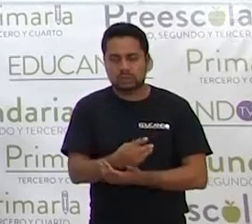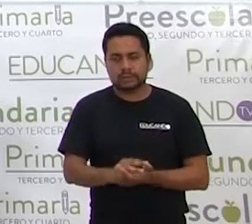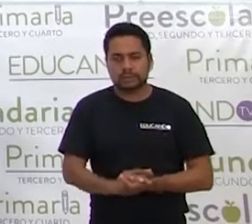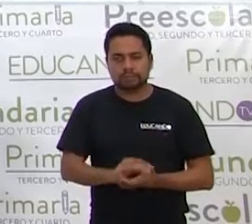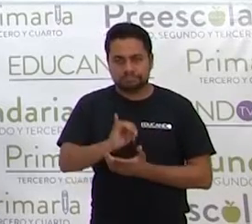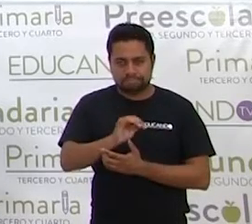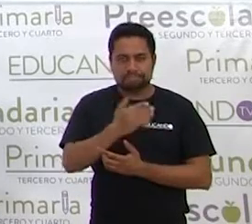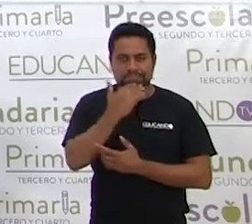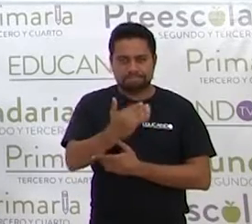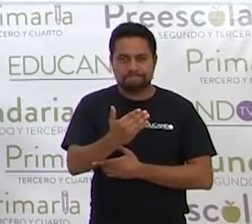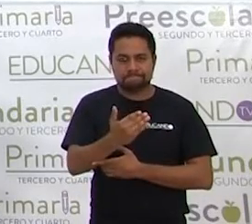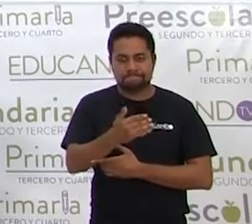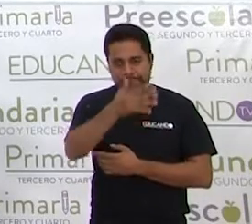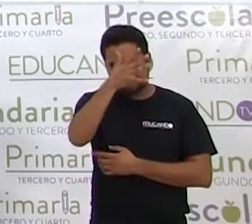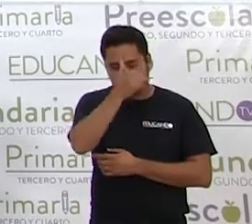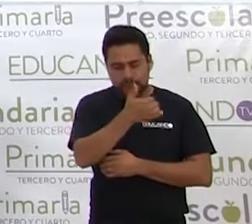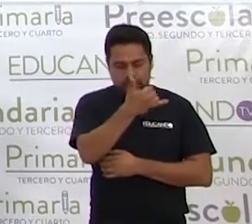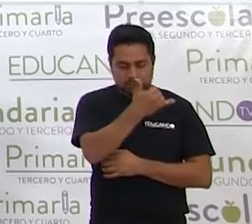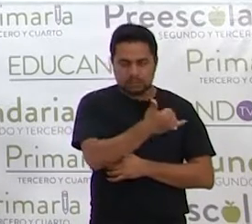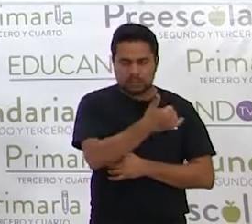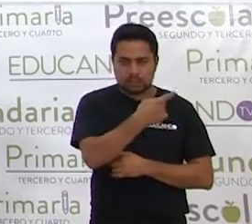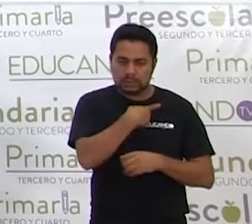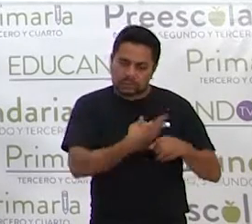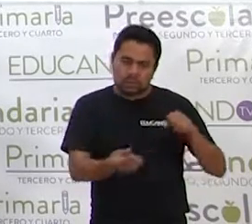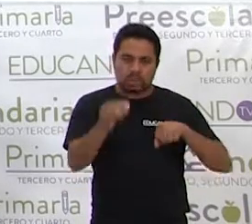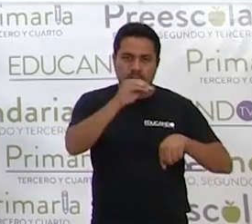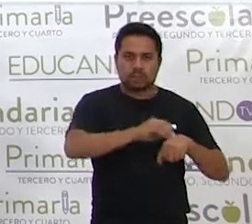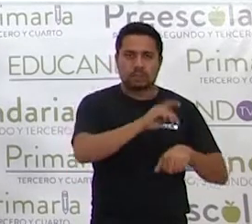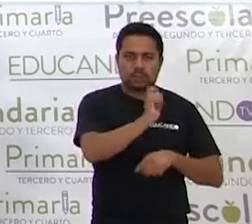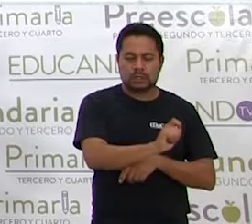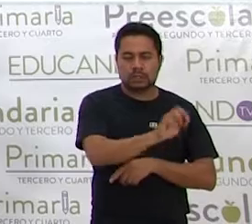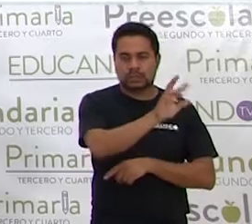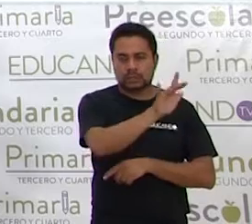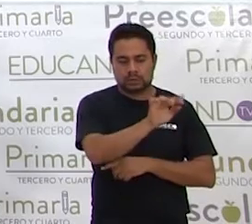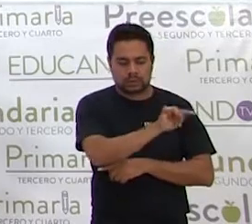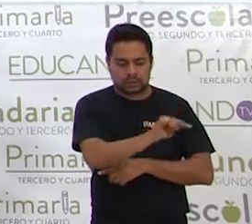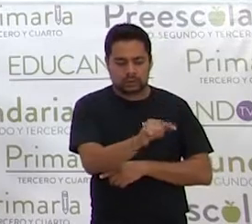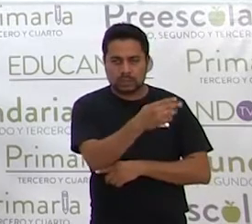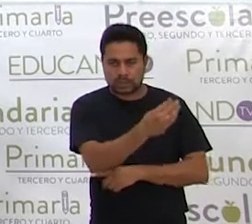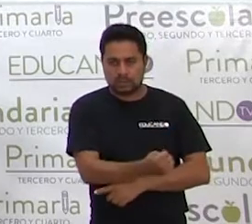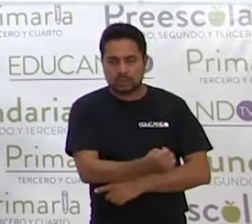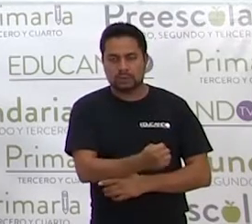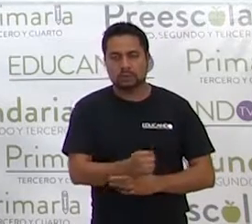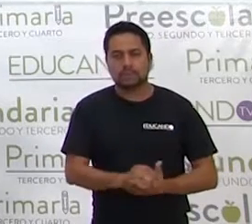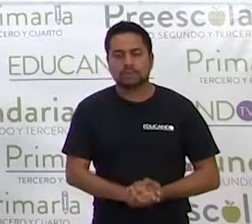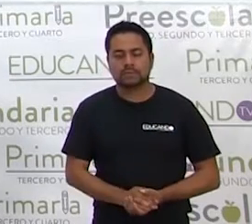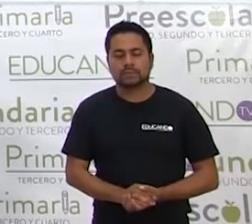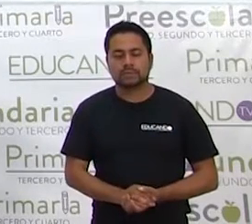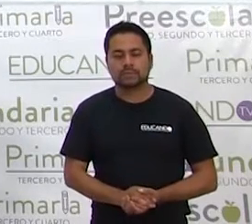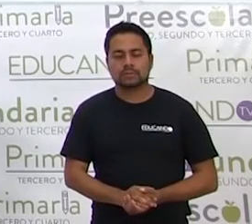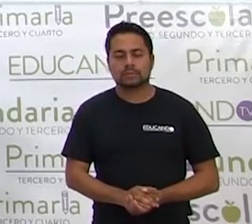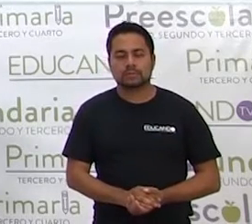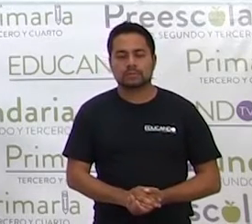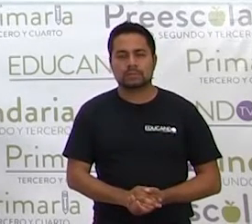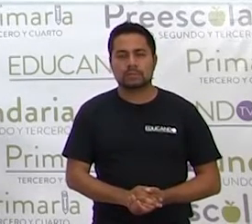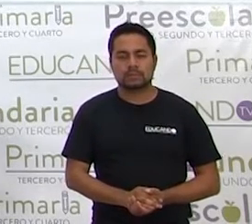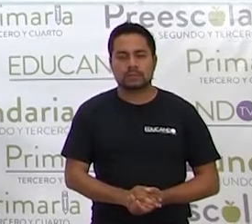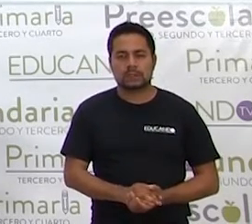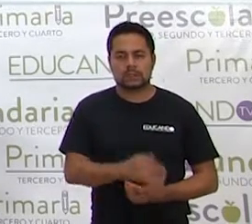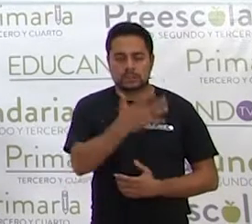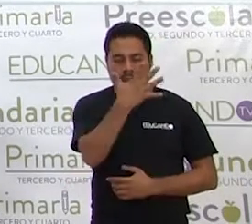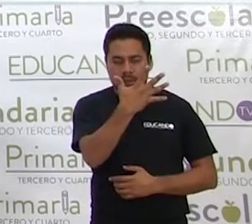en lugar de jr vamos a poner 50 9º y tenemos 5